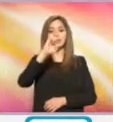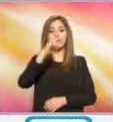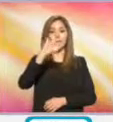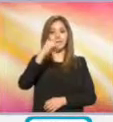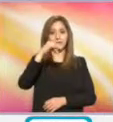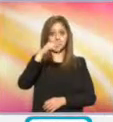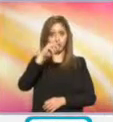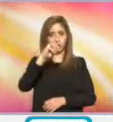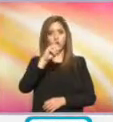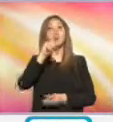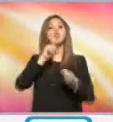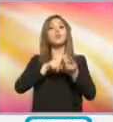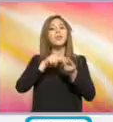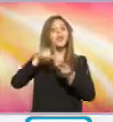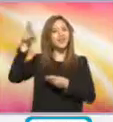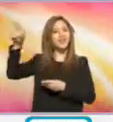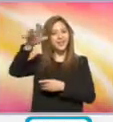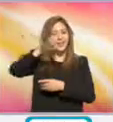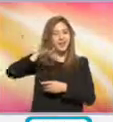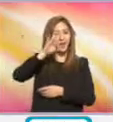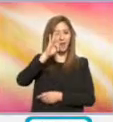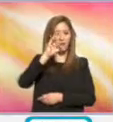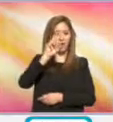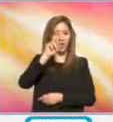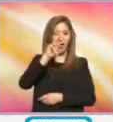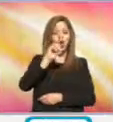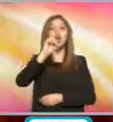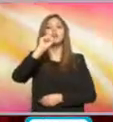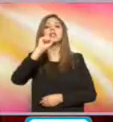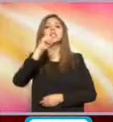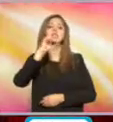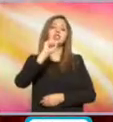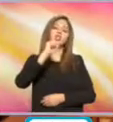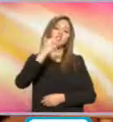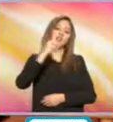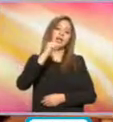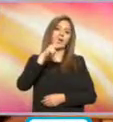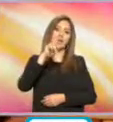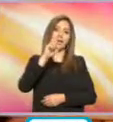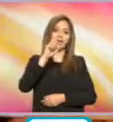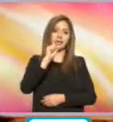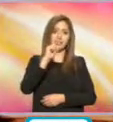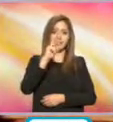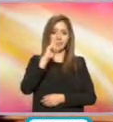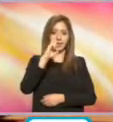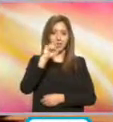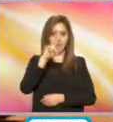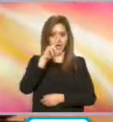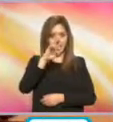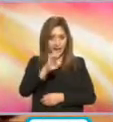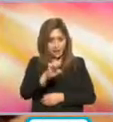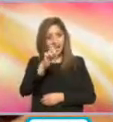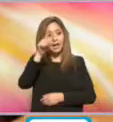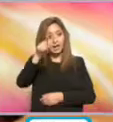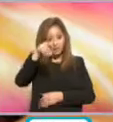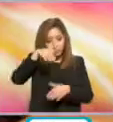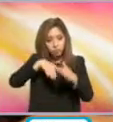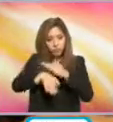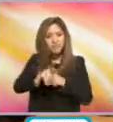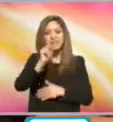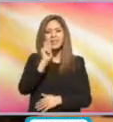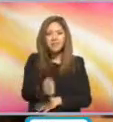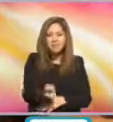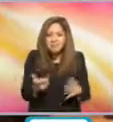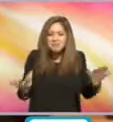Shakespeare, que tiene tantas pequeñitas salas. En una de ellas, en el Foro 2, tiene El sótano de Segismundo. Ahí lo tenemos.